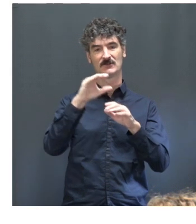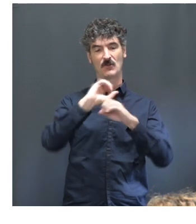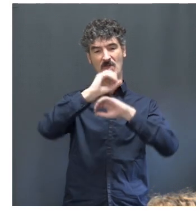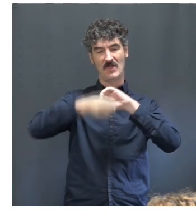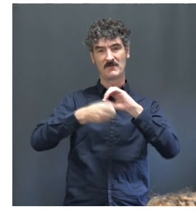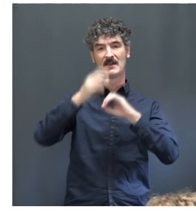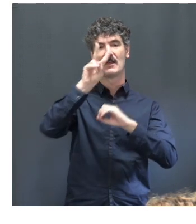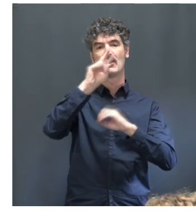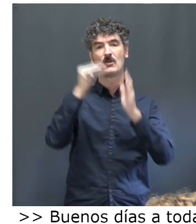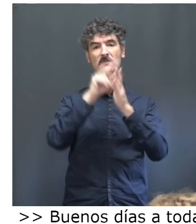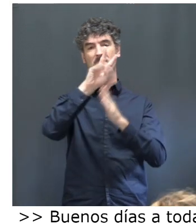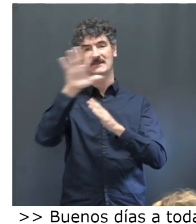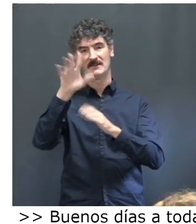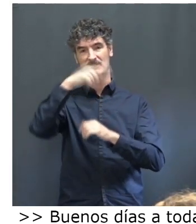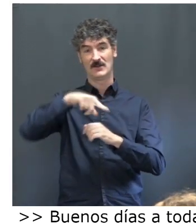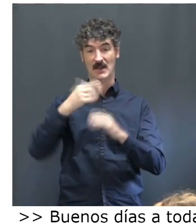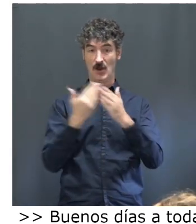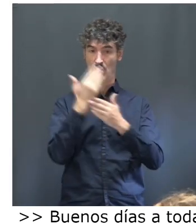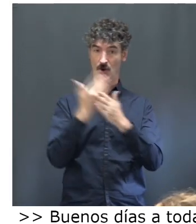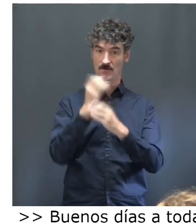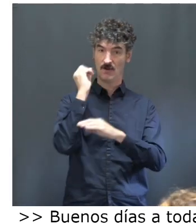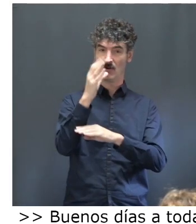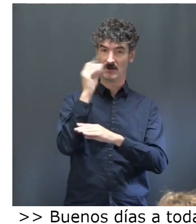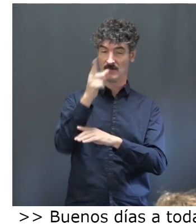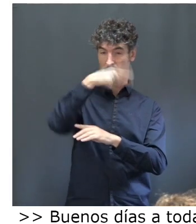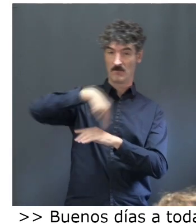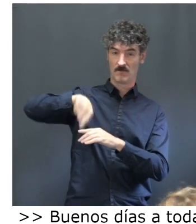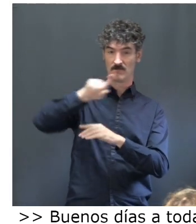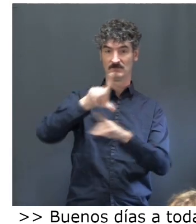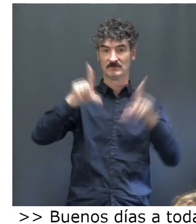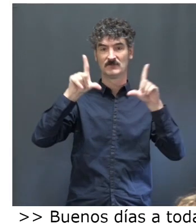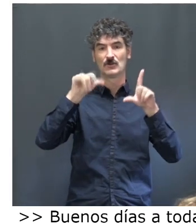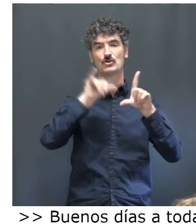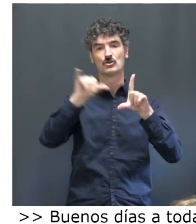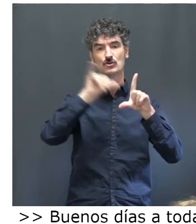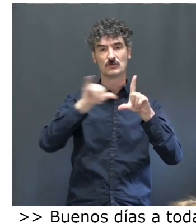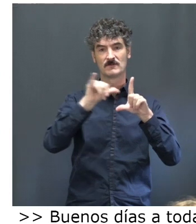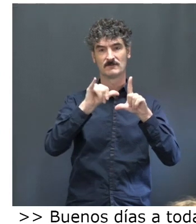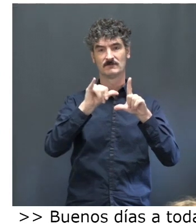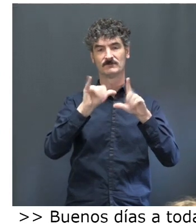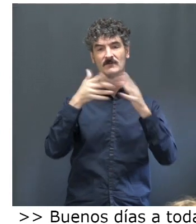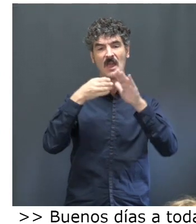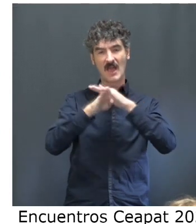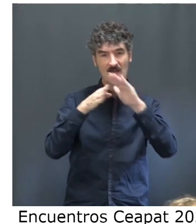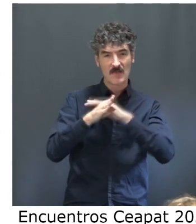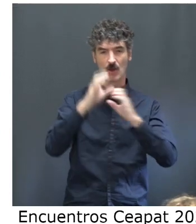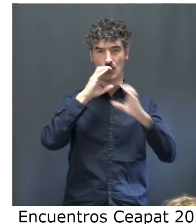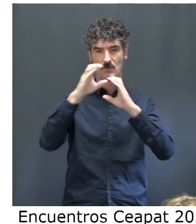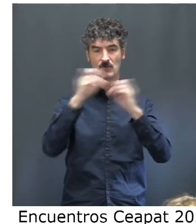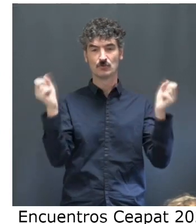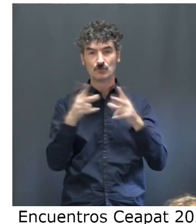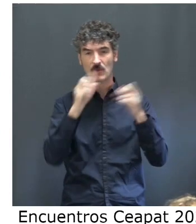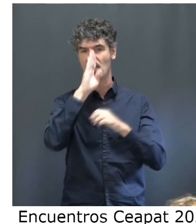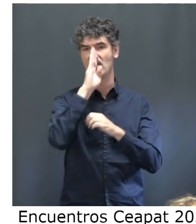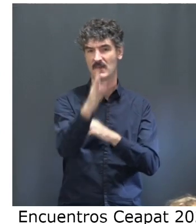2025. Estas jornadas llegan a vosotras y vosotros a través de nuestro canal de YouTube con medidas de accesibilidad a la comunicación como el subtitulado en